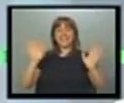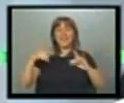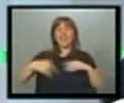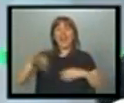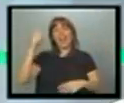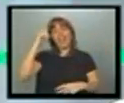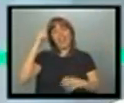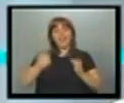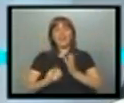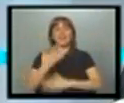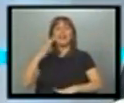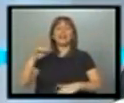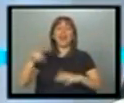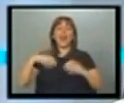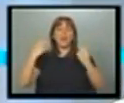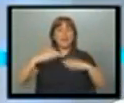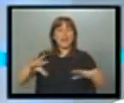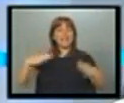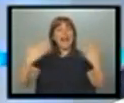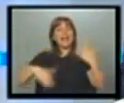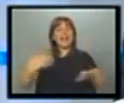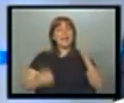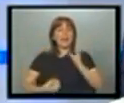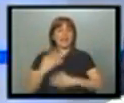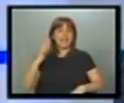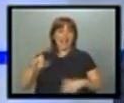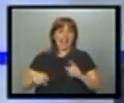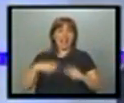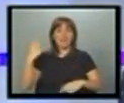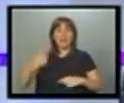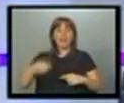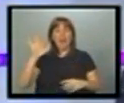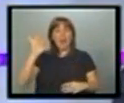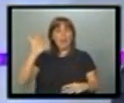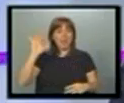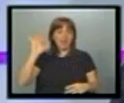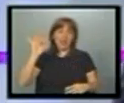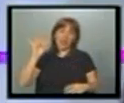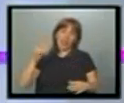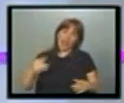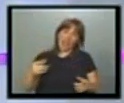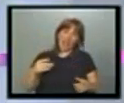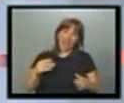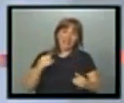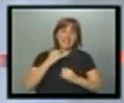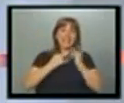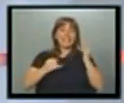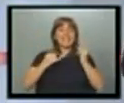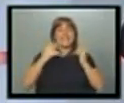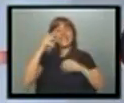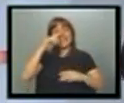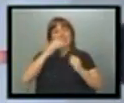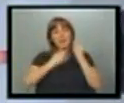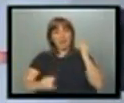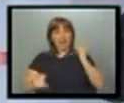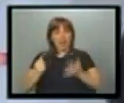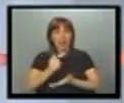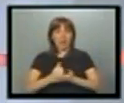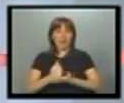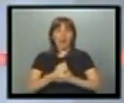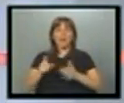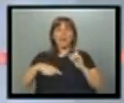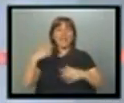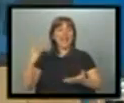mañana. Llega Ariel, llega que mañana. Nosotros te esperamos. Mañana miércoles. ¿Cómo van pasando los días rápido? Mañana miércoles 7:30, que te vamos a tener pasando